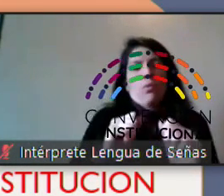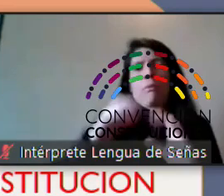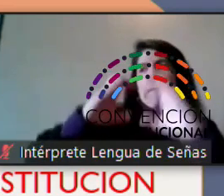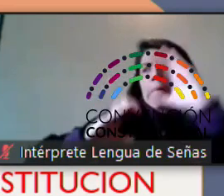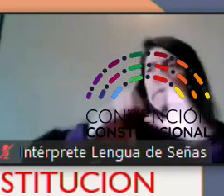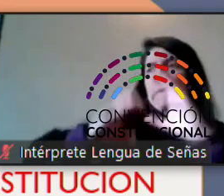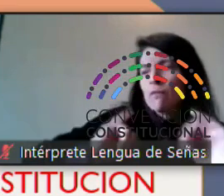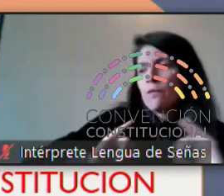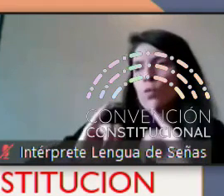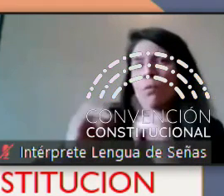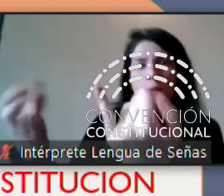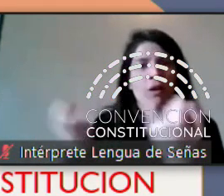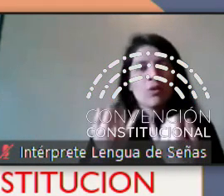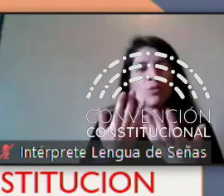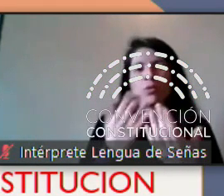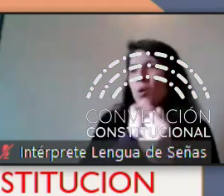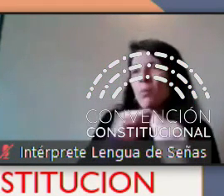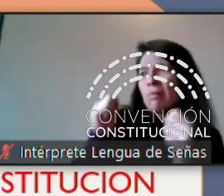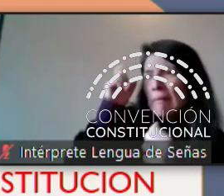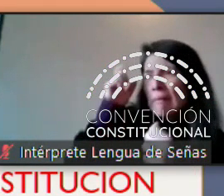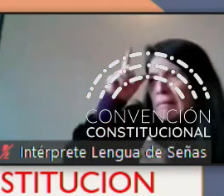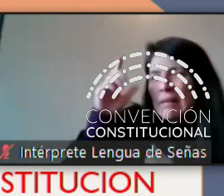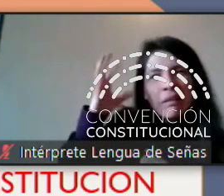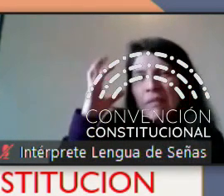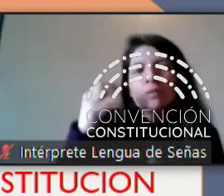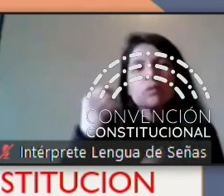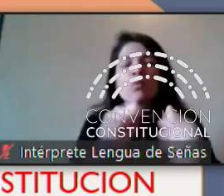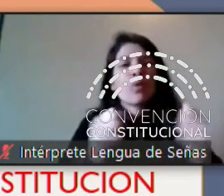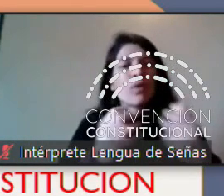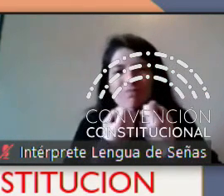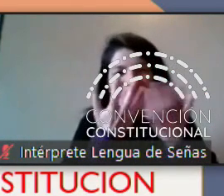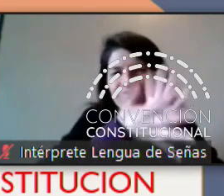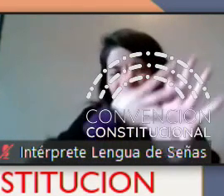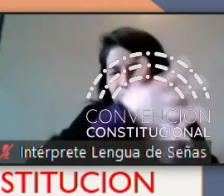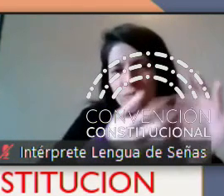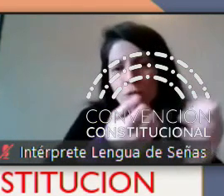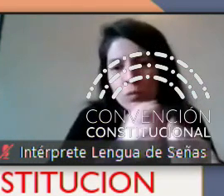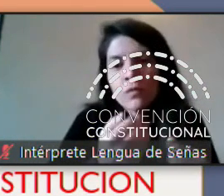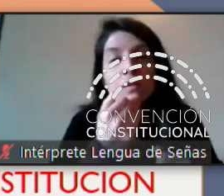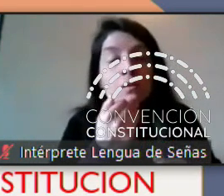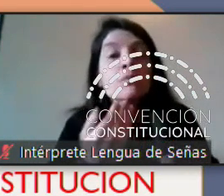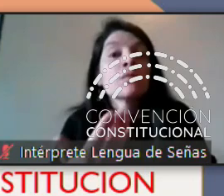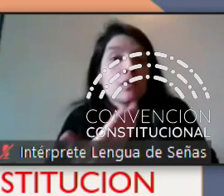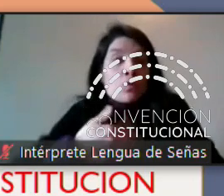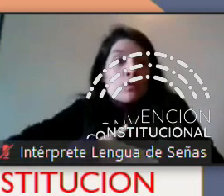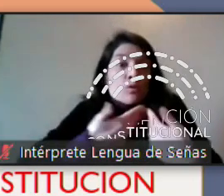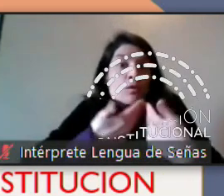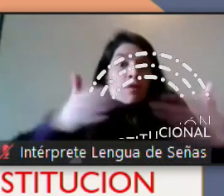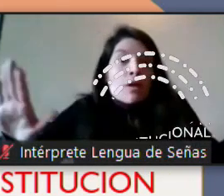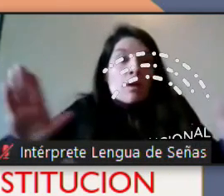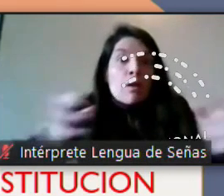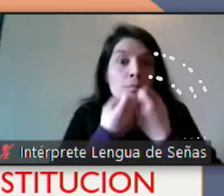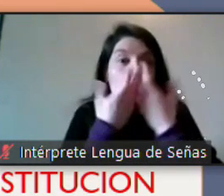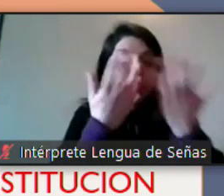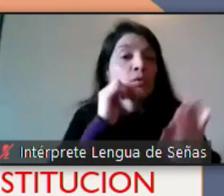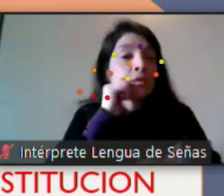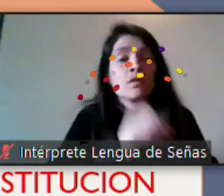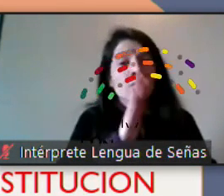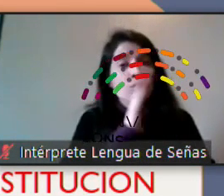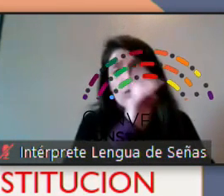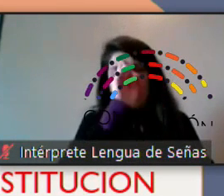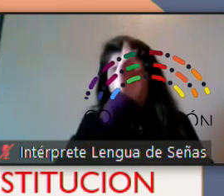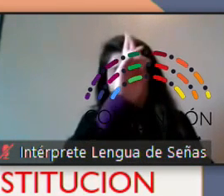la información. En este aspecto está socavada también nuestra libertad de expresión. Si hubiese venido mi otro